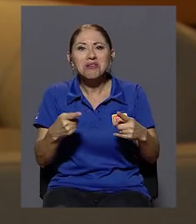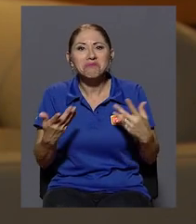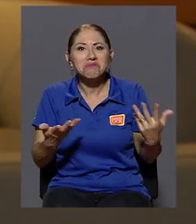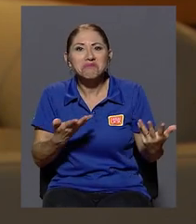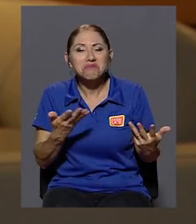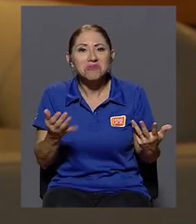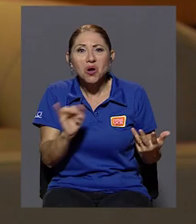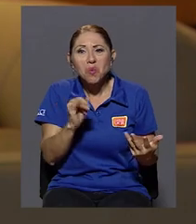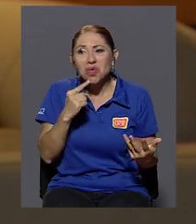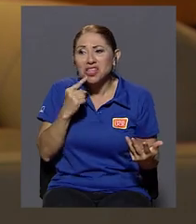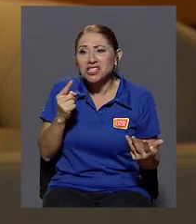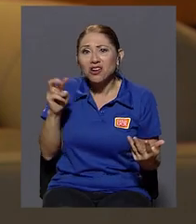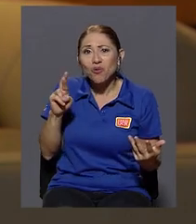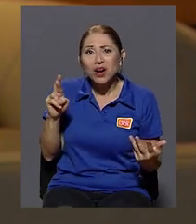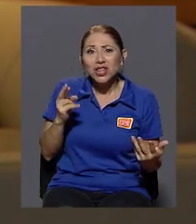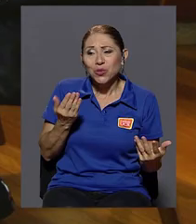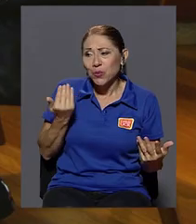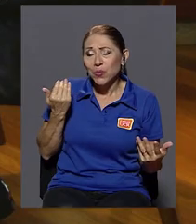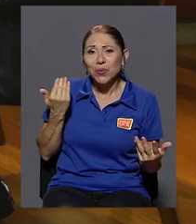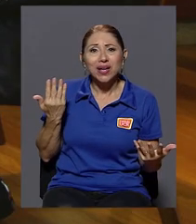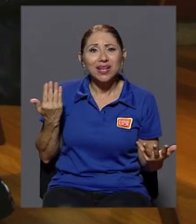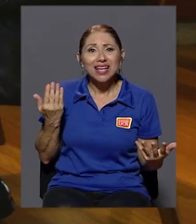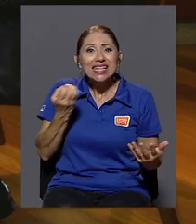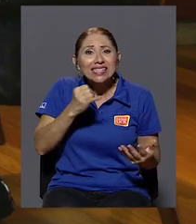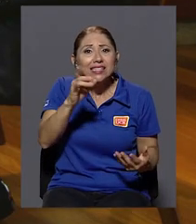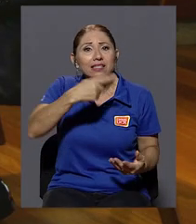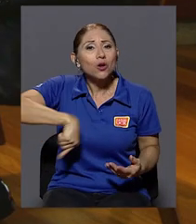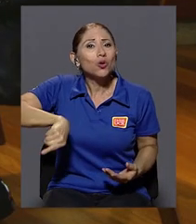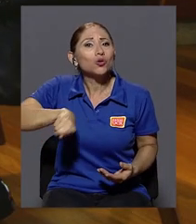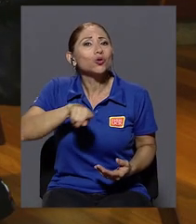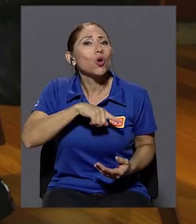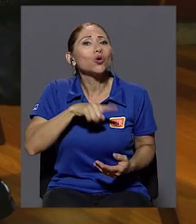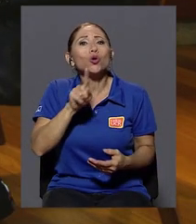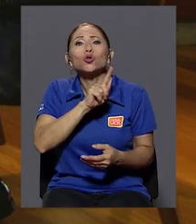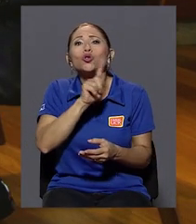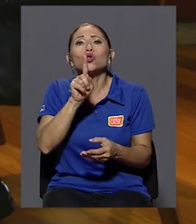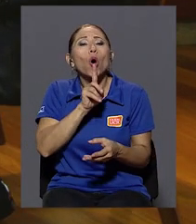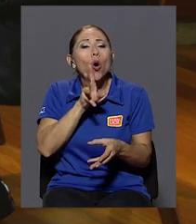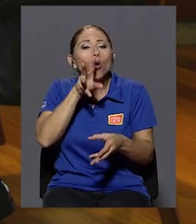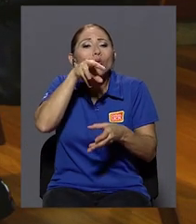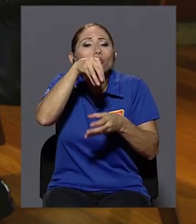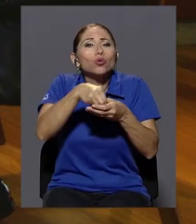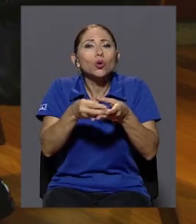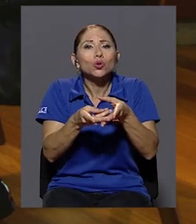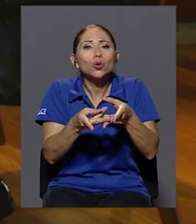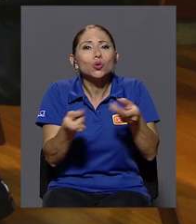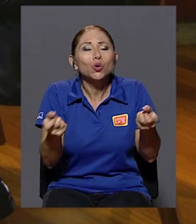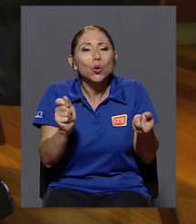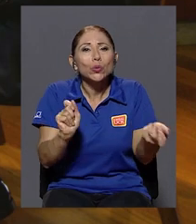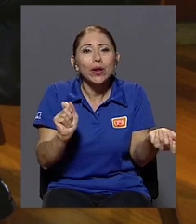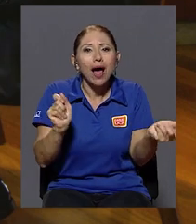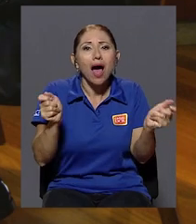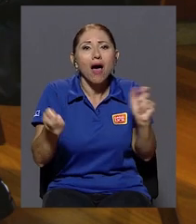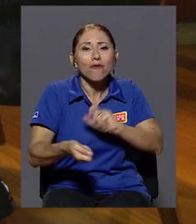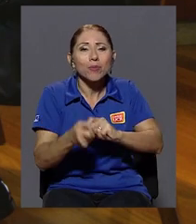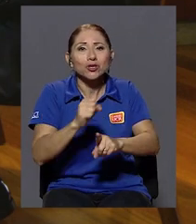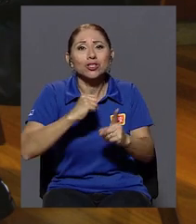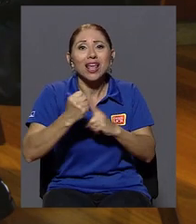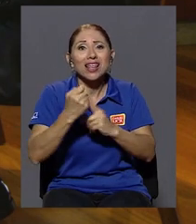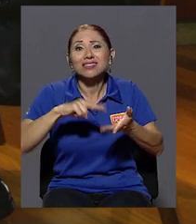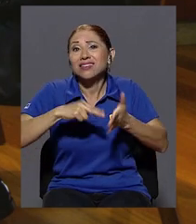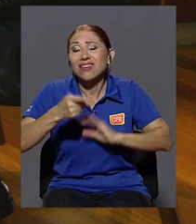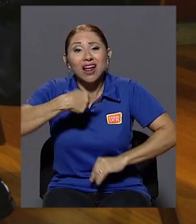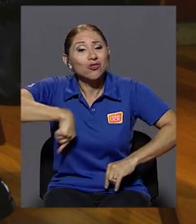Roberto hace un ratito, si nosotros no somos parte de la solución y de la transformación de nuestras sociedades,